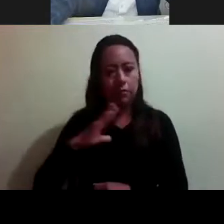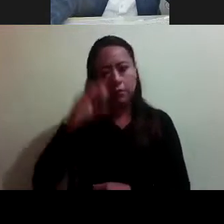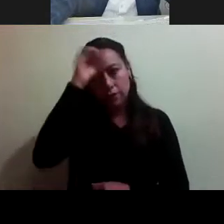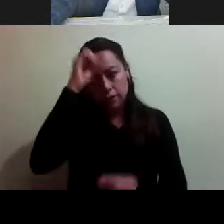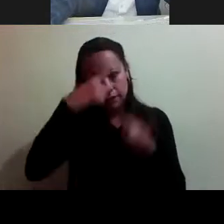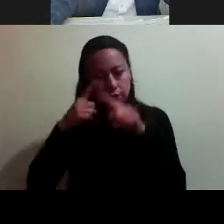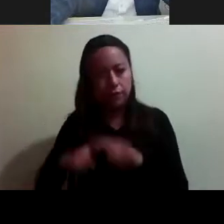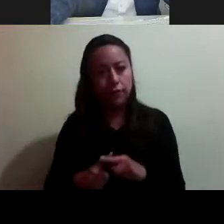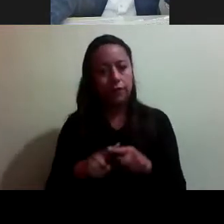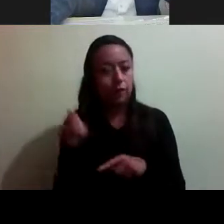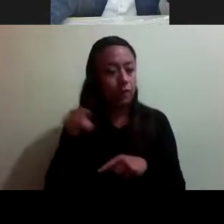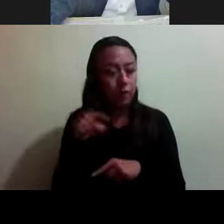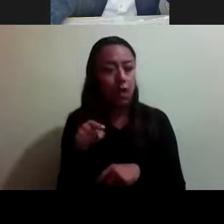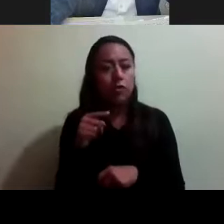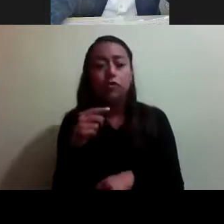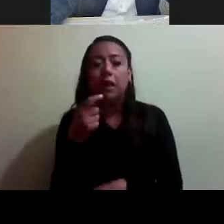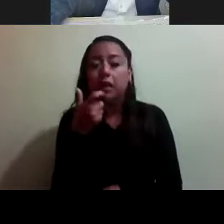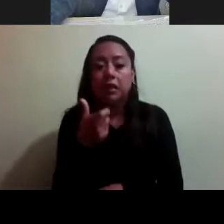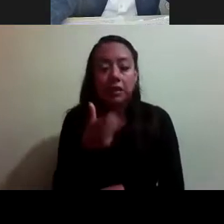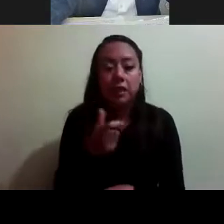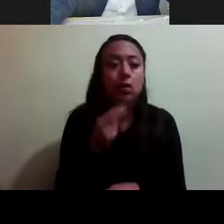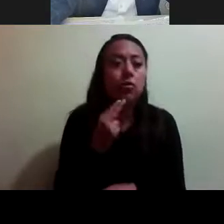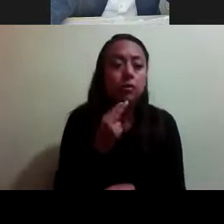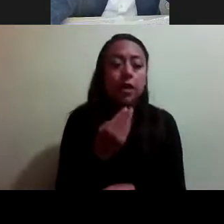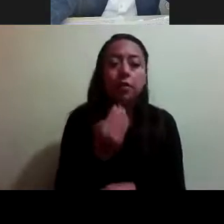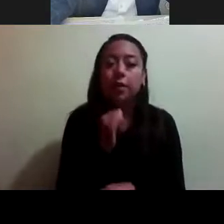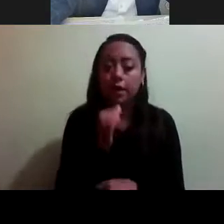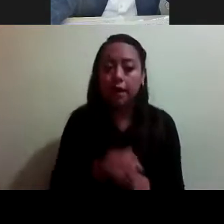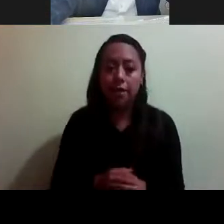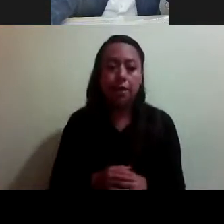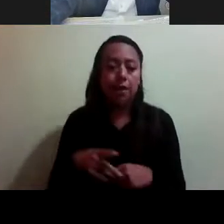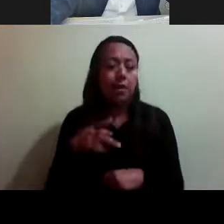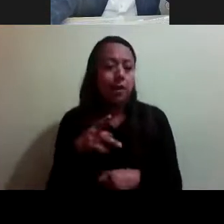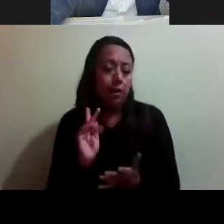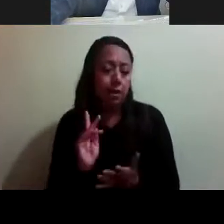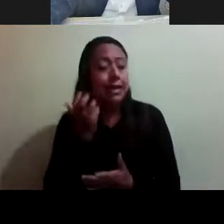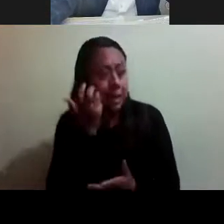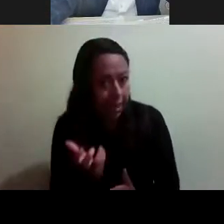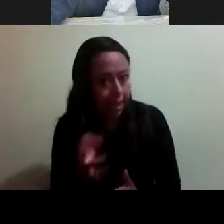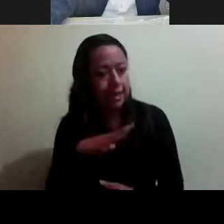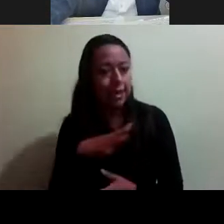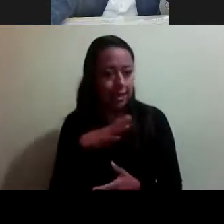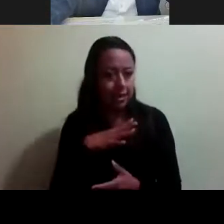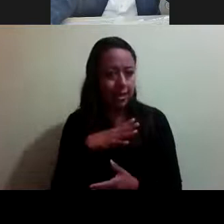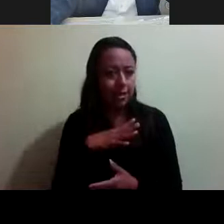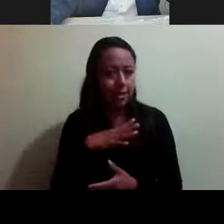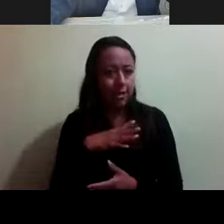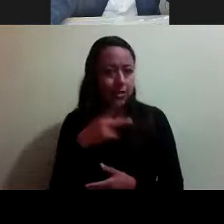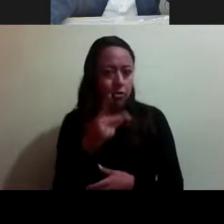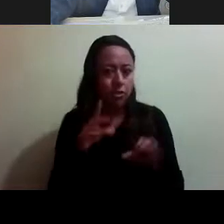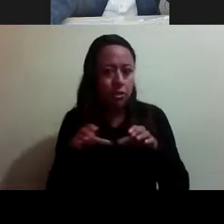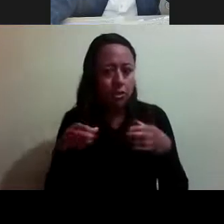pero bueno, quieren tener economías a costa del Congreso, pero no a costa de los trabajadores del Congreso. Ese sí es un punto muy delicado.